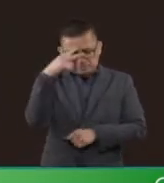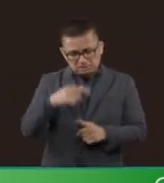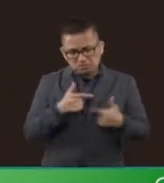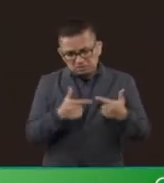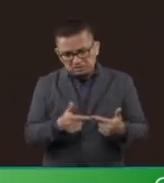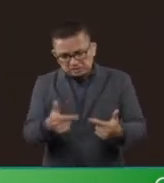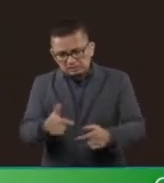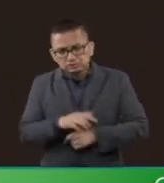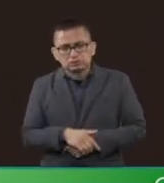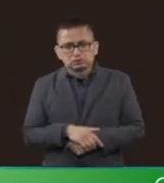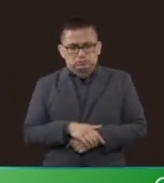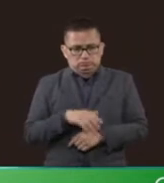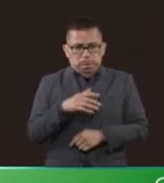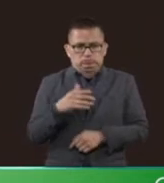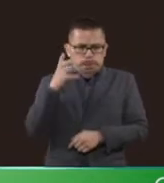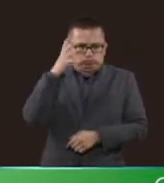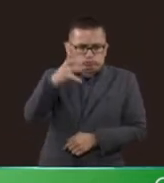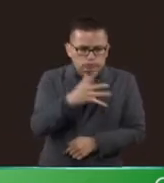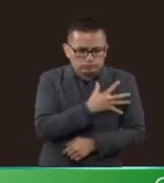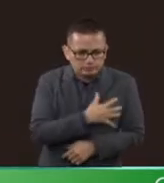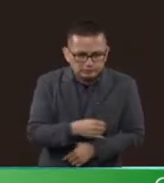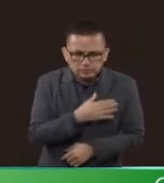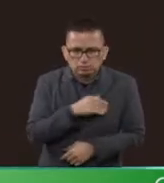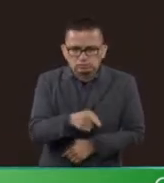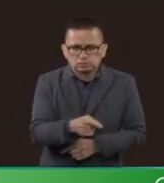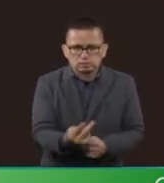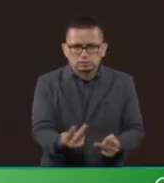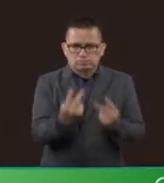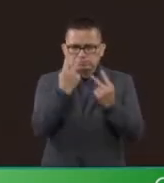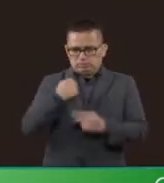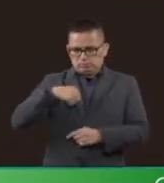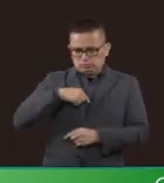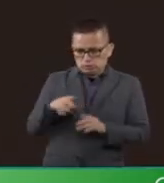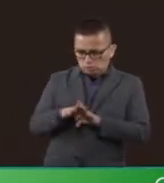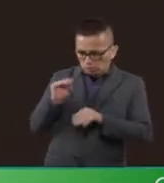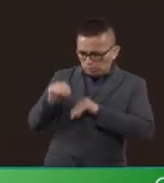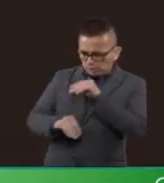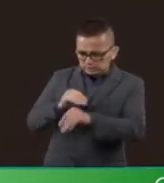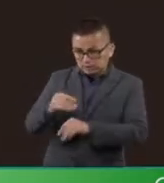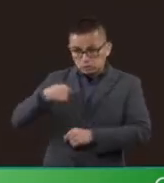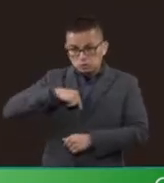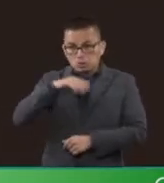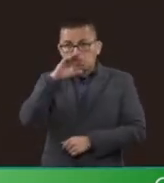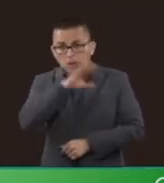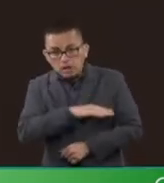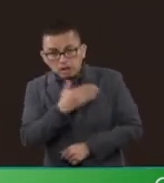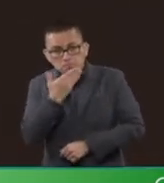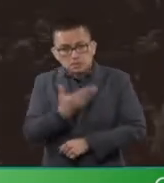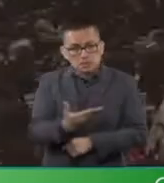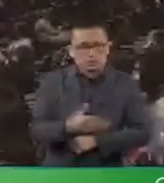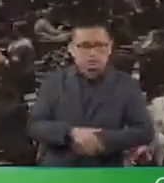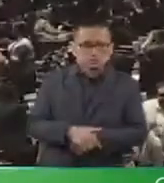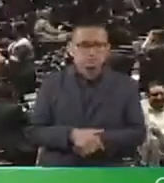y nuestras hijas los que juzguen nuestro actuar, ya sea para bien o para mal. Es cuanto, presidenta. Gracias, diputado.